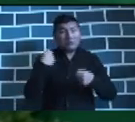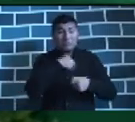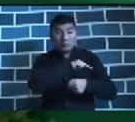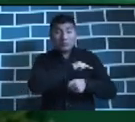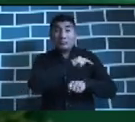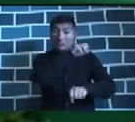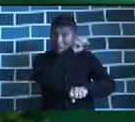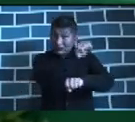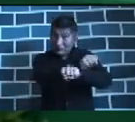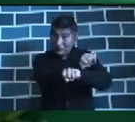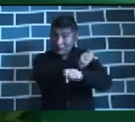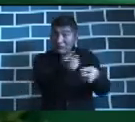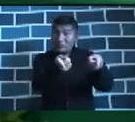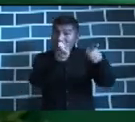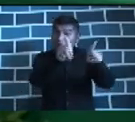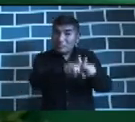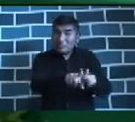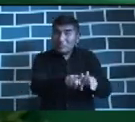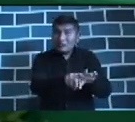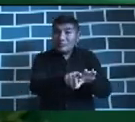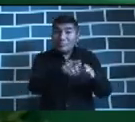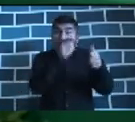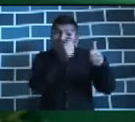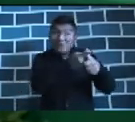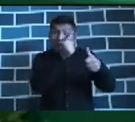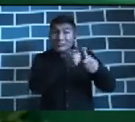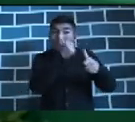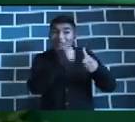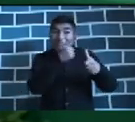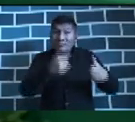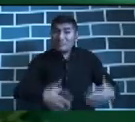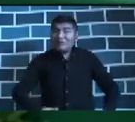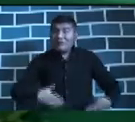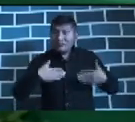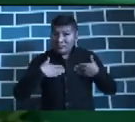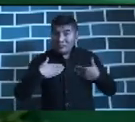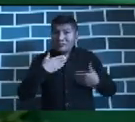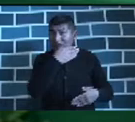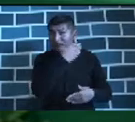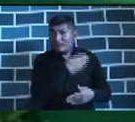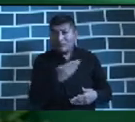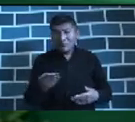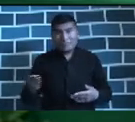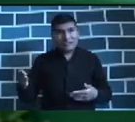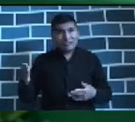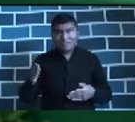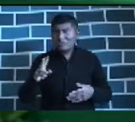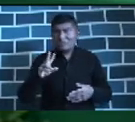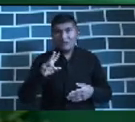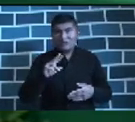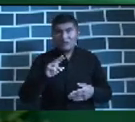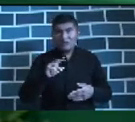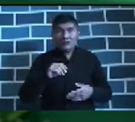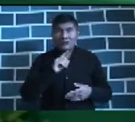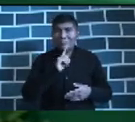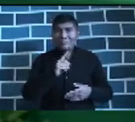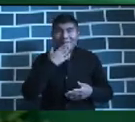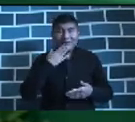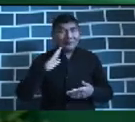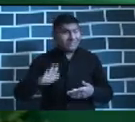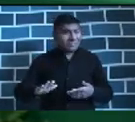esclavos cuando ponemos lo primero de la vida cosas que no son malas